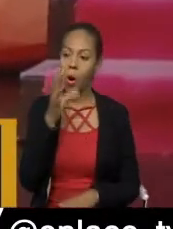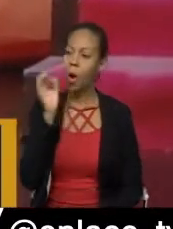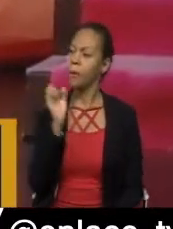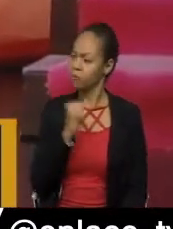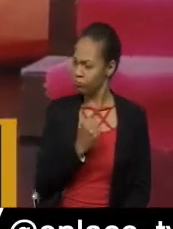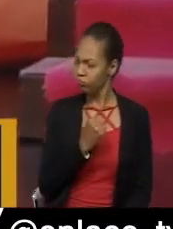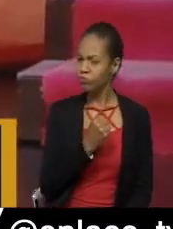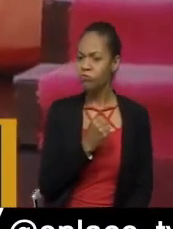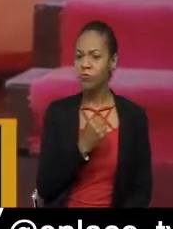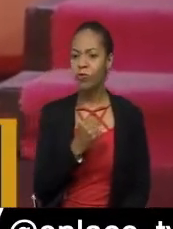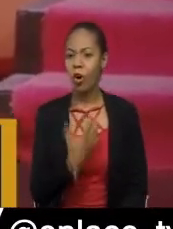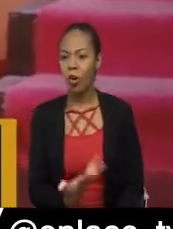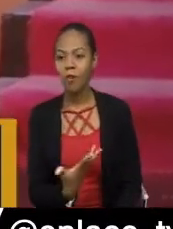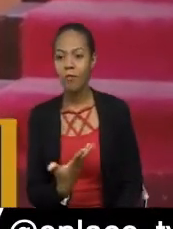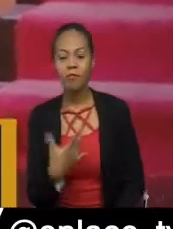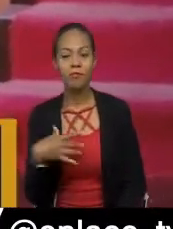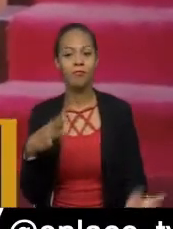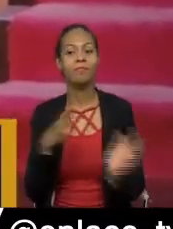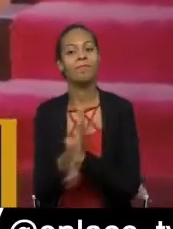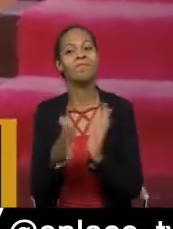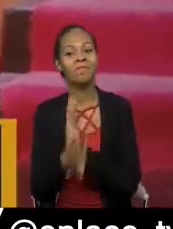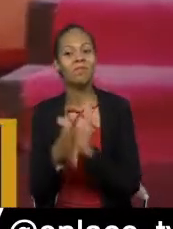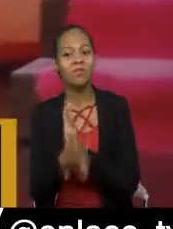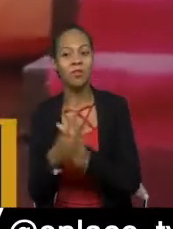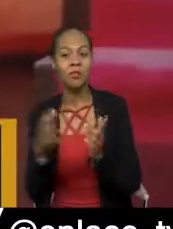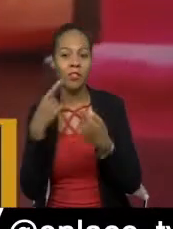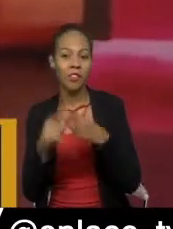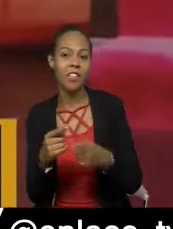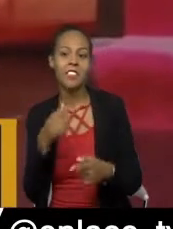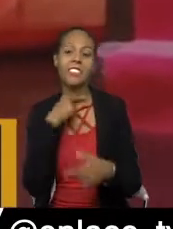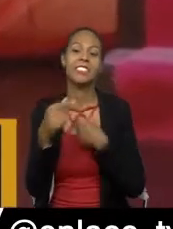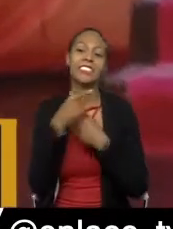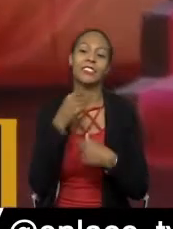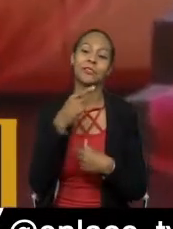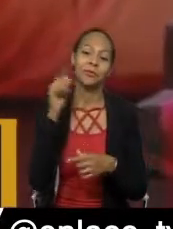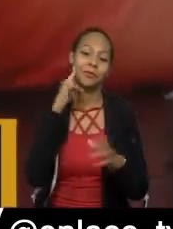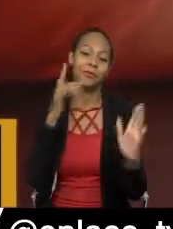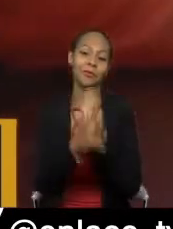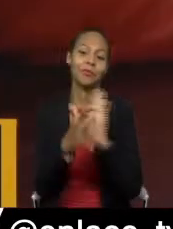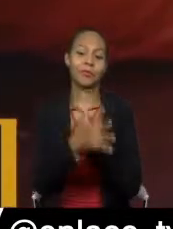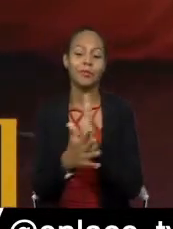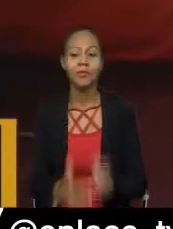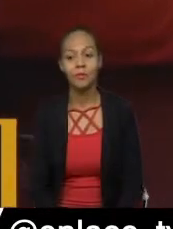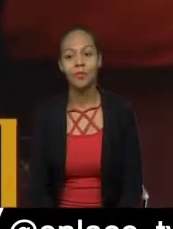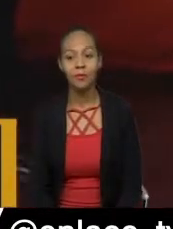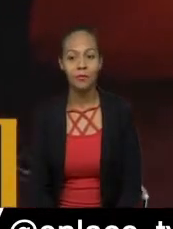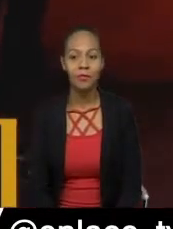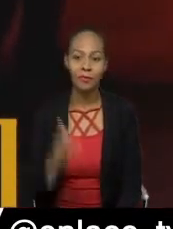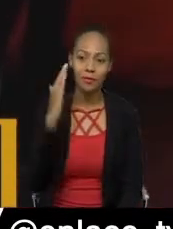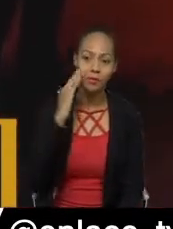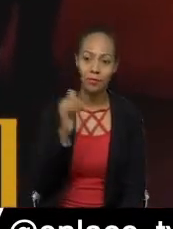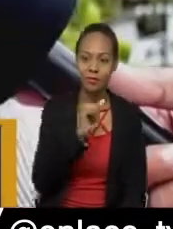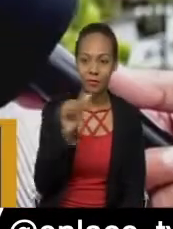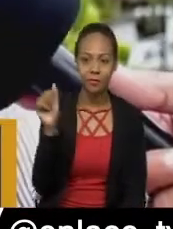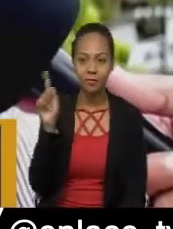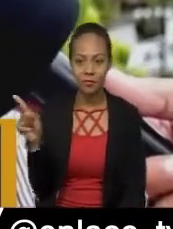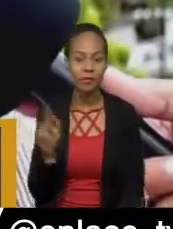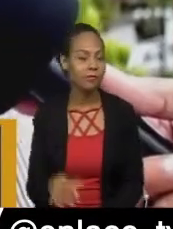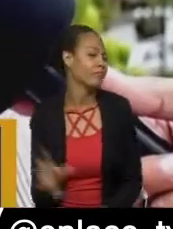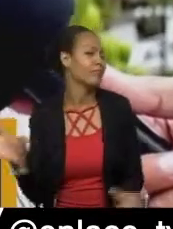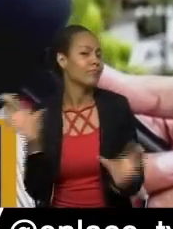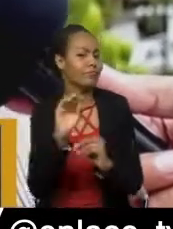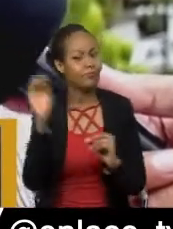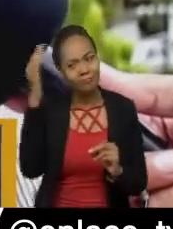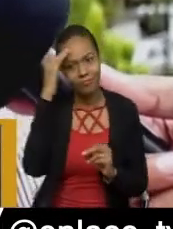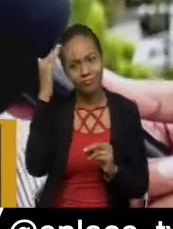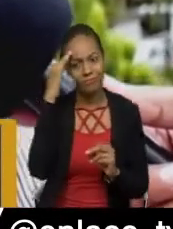y lo que es ese show de Stand Comedy con ella. Han destacado los organizadores de este evento la figura de Isabela Santo Domingo. Todos sabemos que Isabela